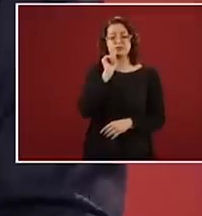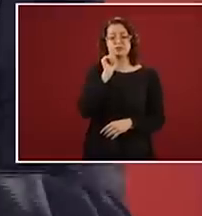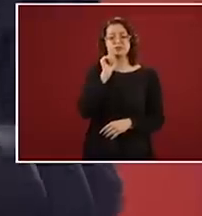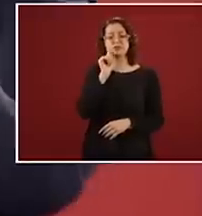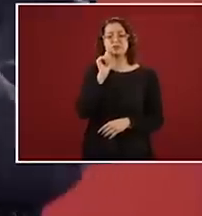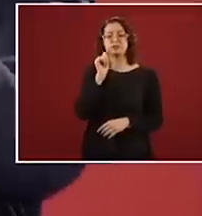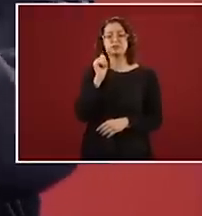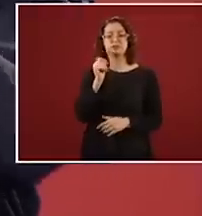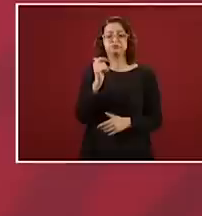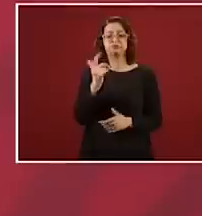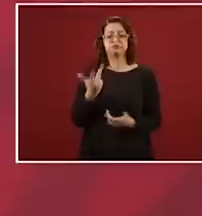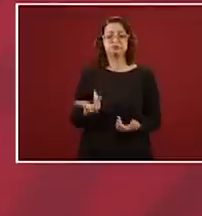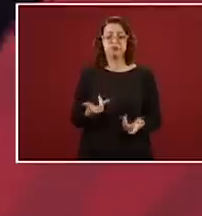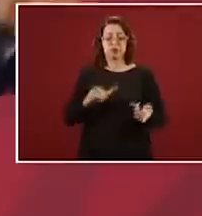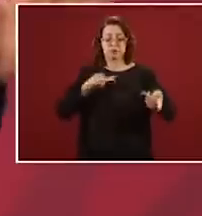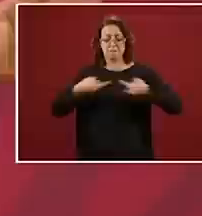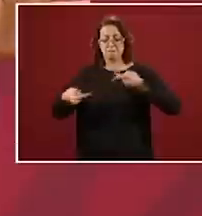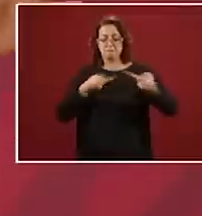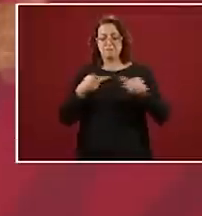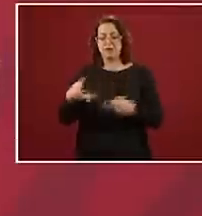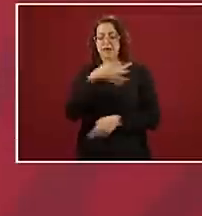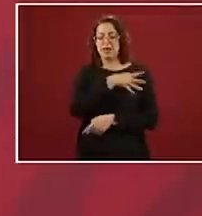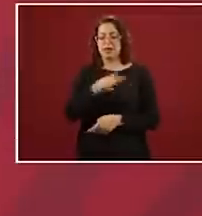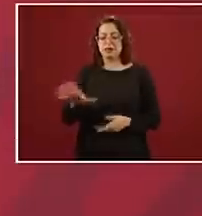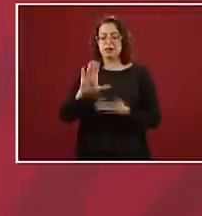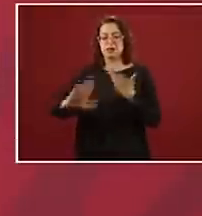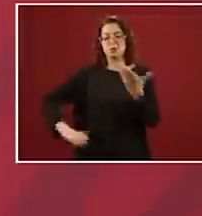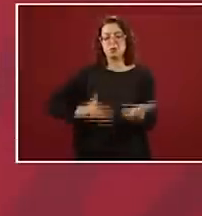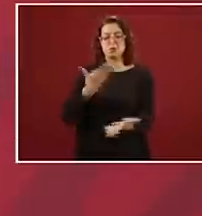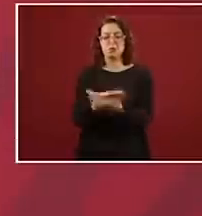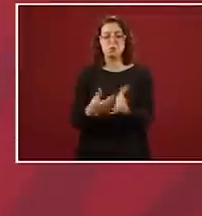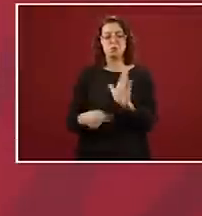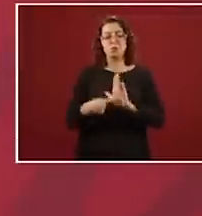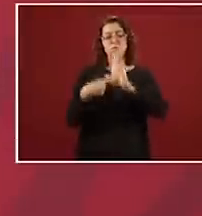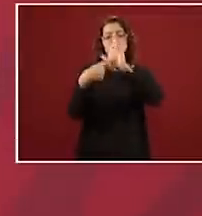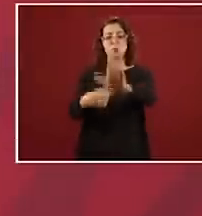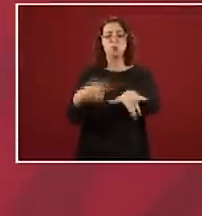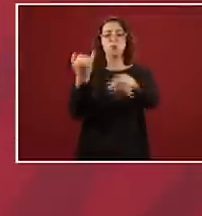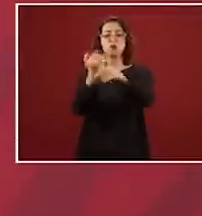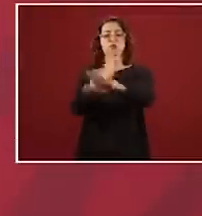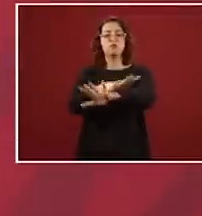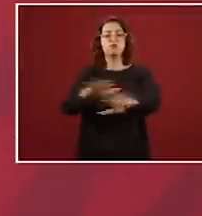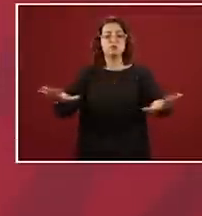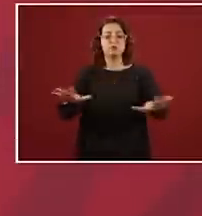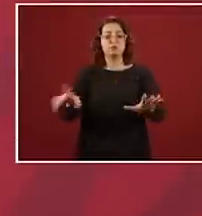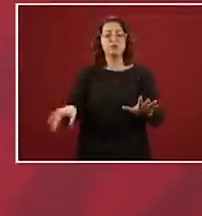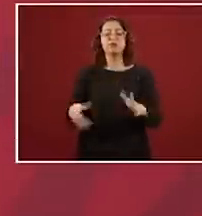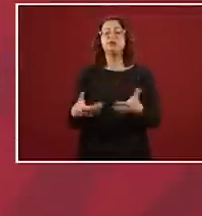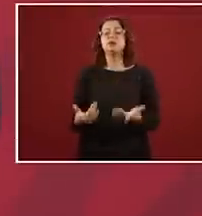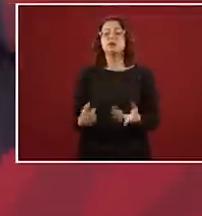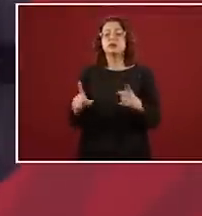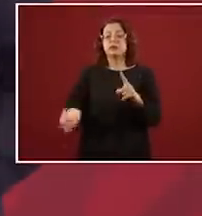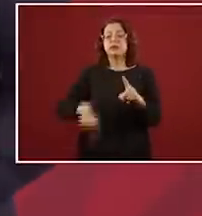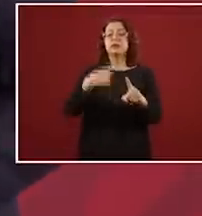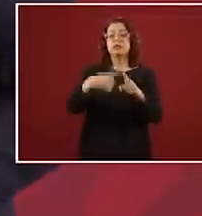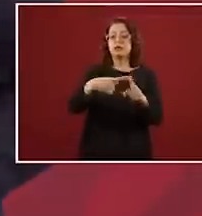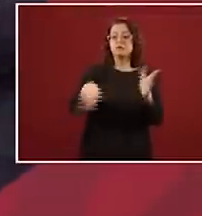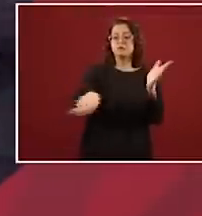se les va a presentar a ustedes el plan general y se les va a informar quiénes ya